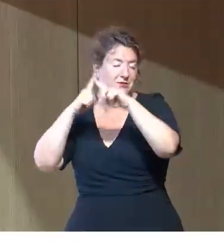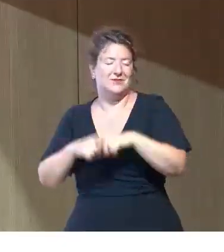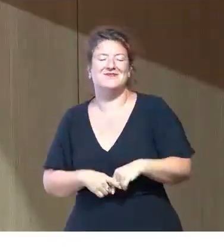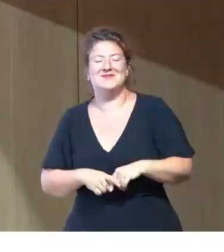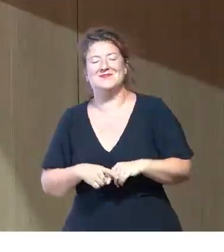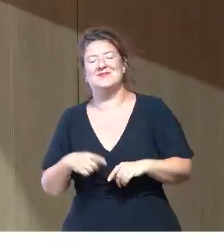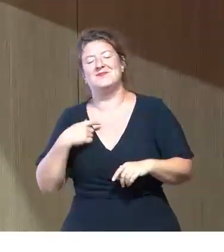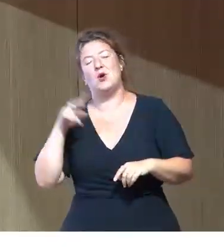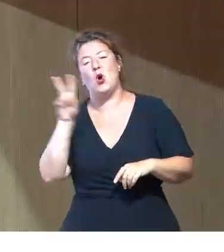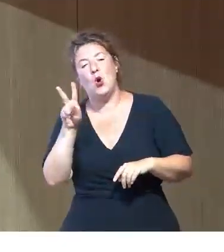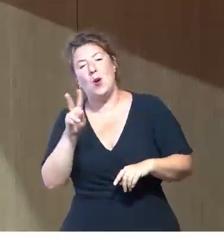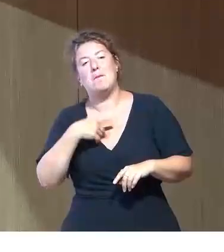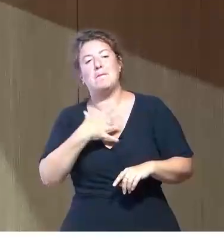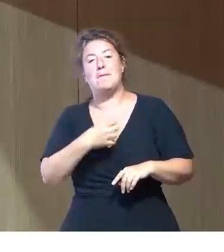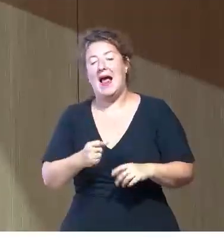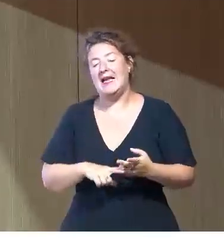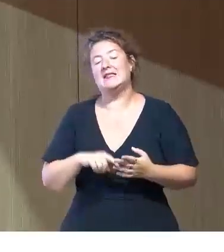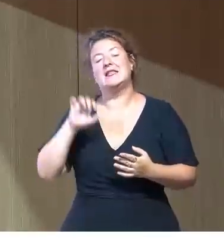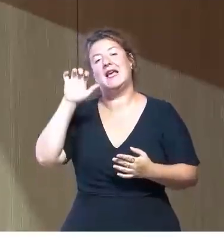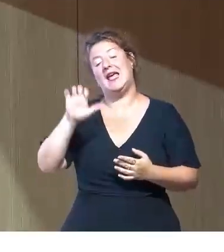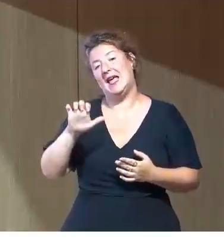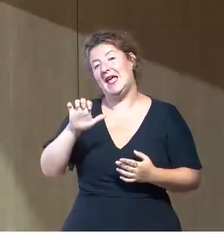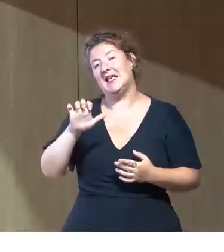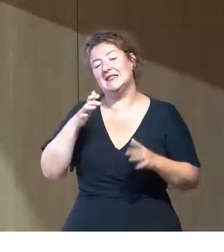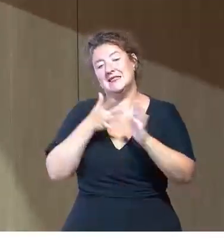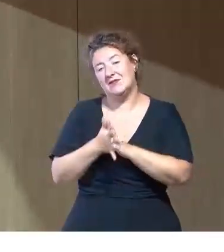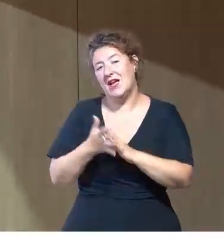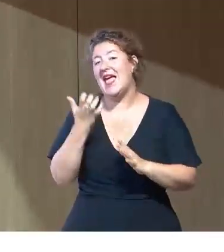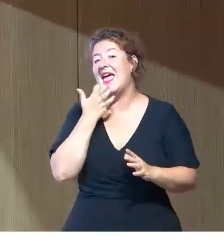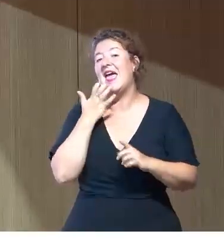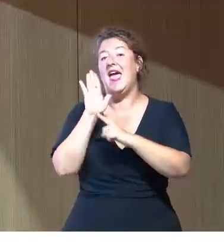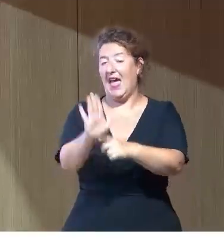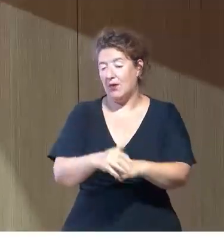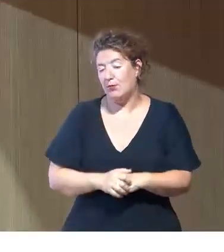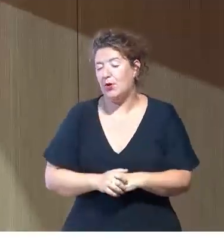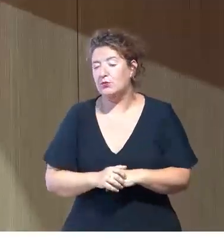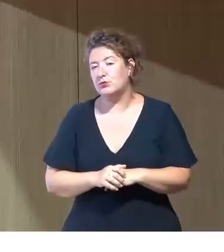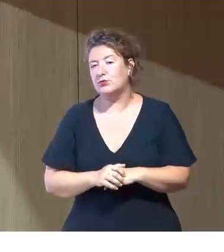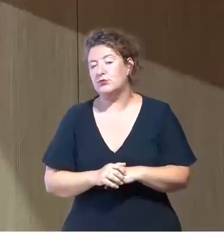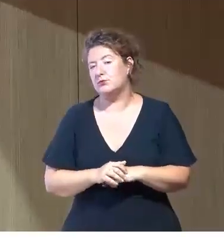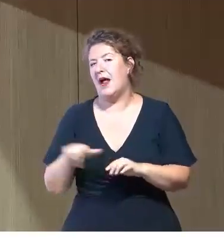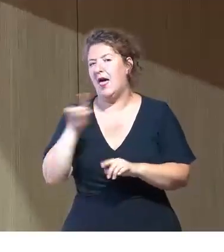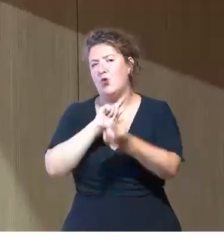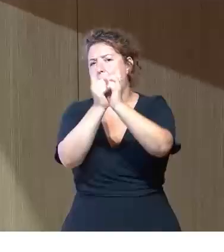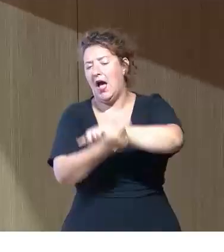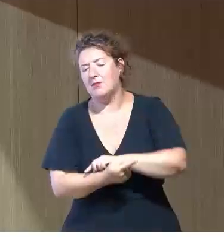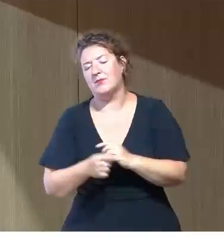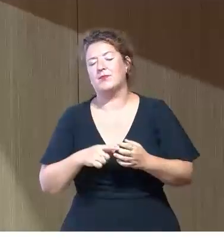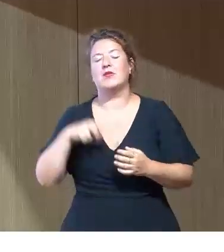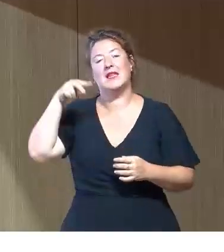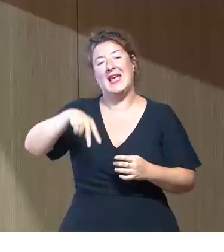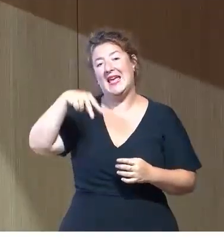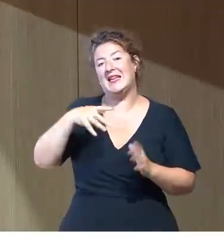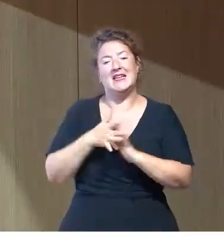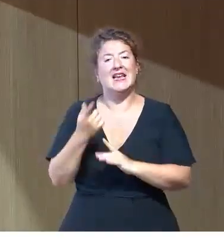v perdón de ser valientes con la e de ser ejemplo de ser esenciales para el cambio con la n de